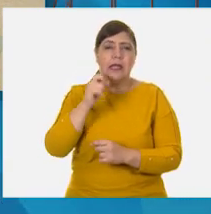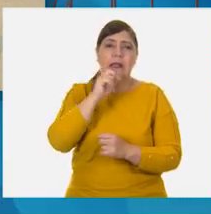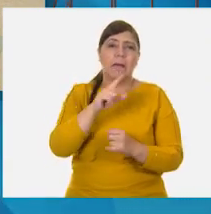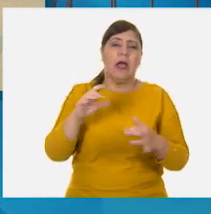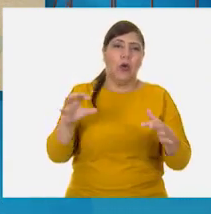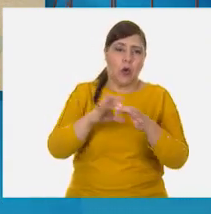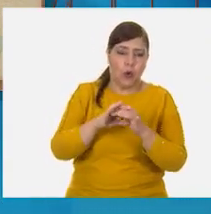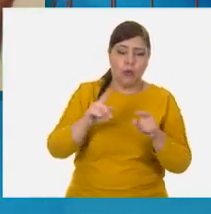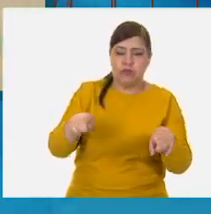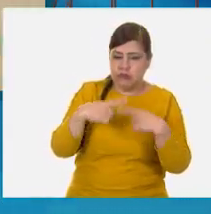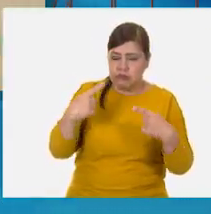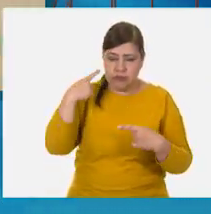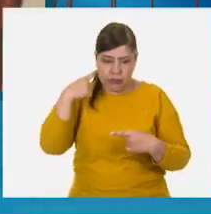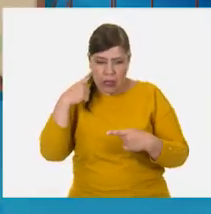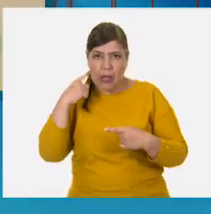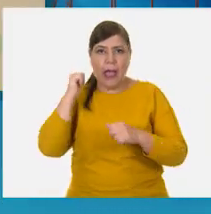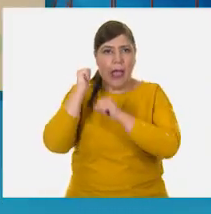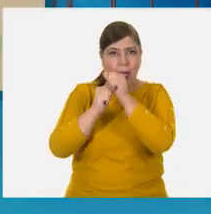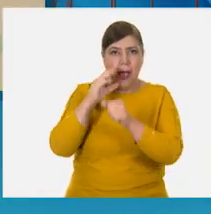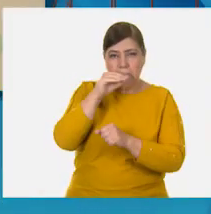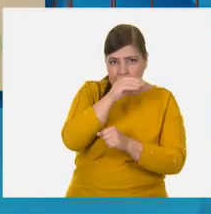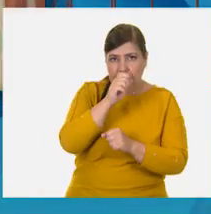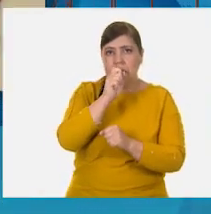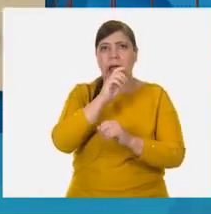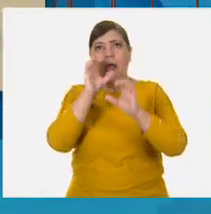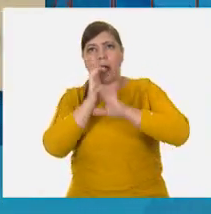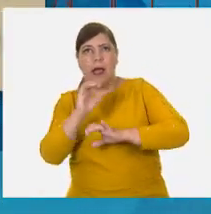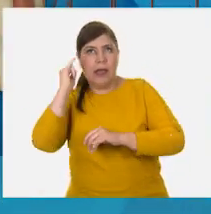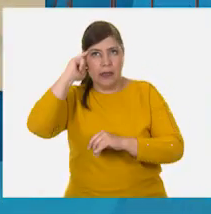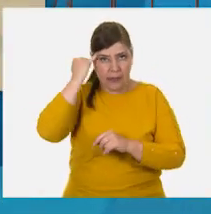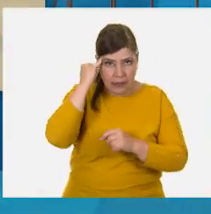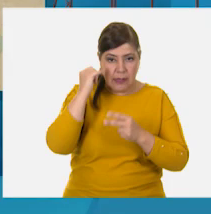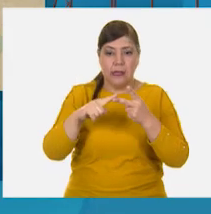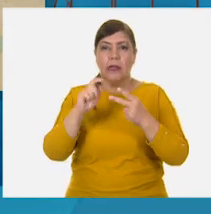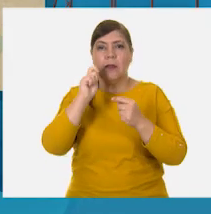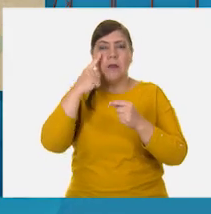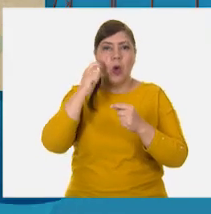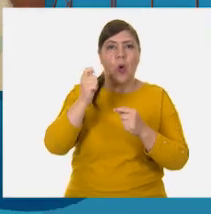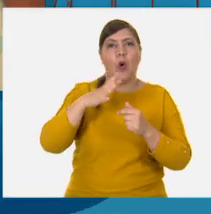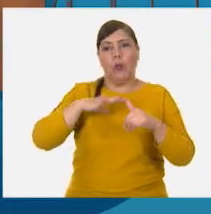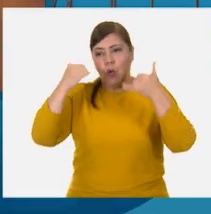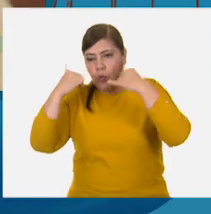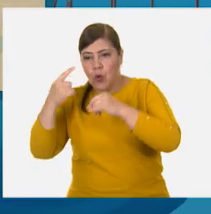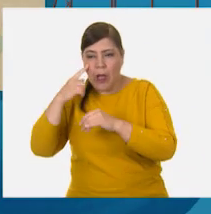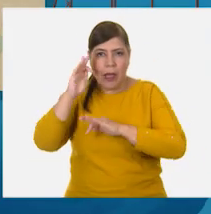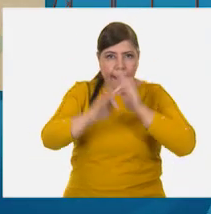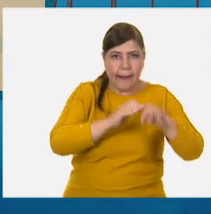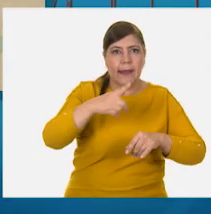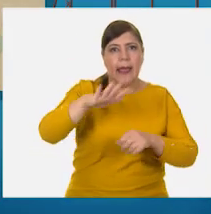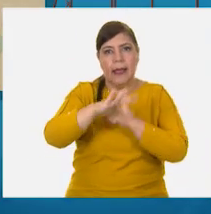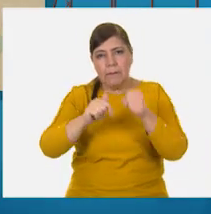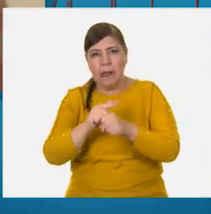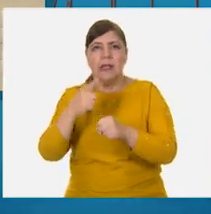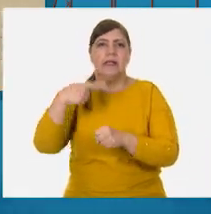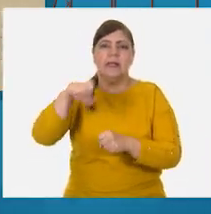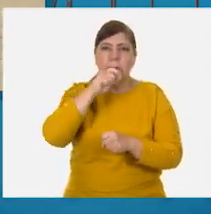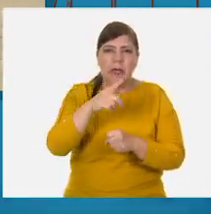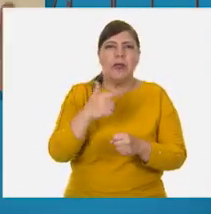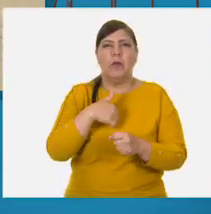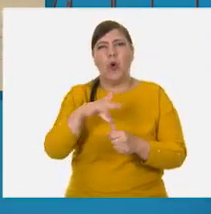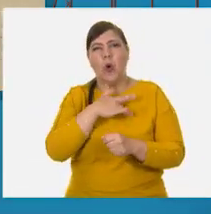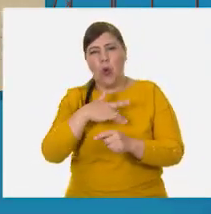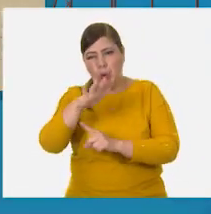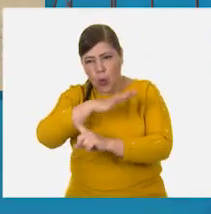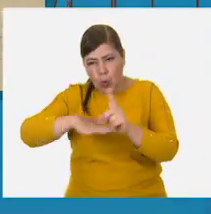expresión, los ritmos africanos, los cánticos indios, la expresión ganadera, las relaciones sociales, los arquetipos populares,